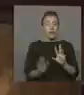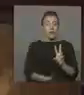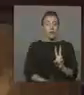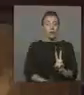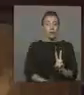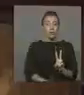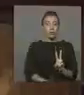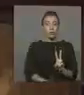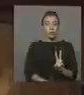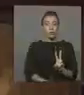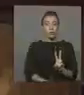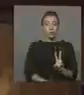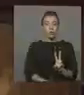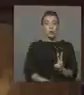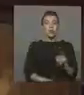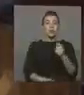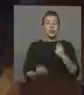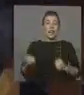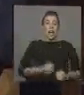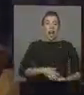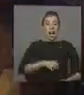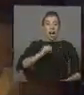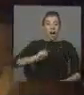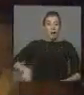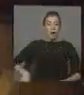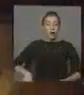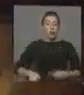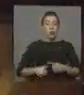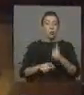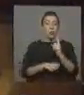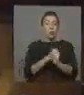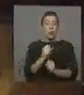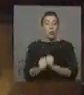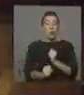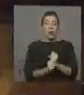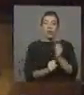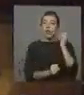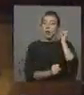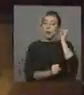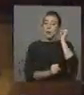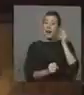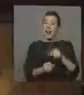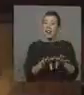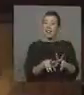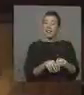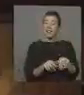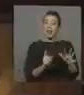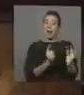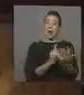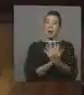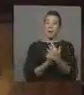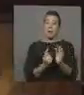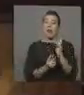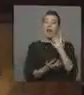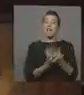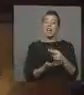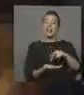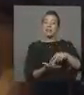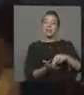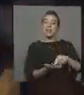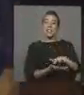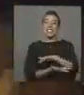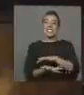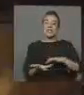32.992 casos de aborto al año, en que las mujeres y su entorno se encontraban en situaciones